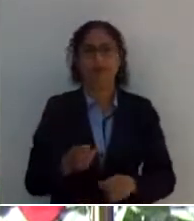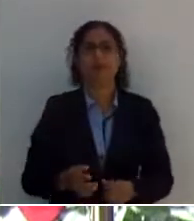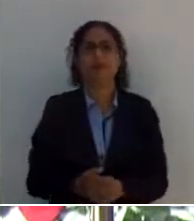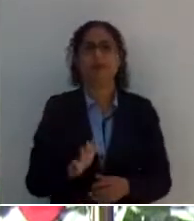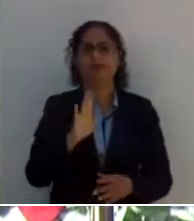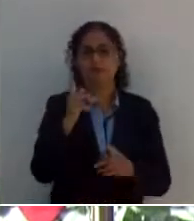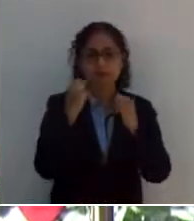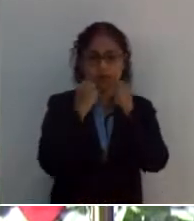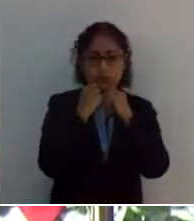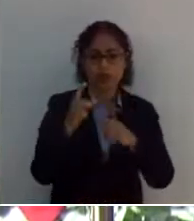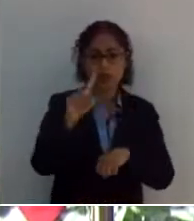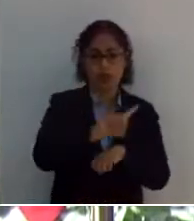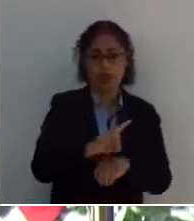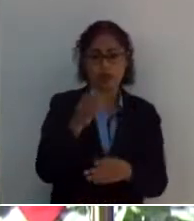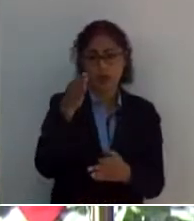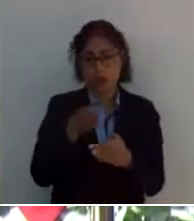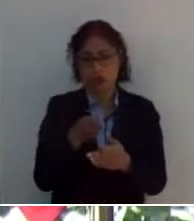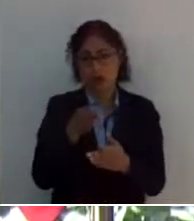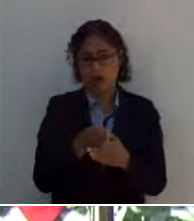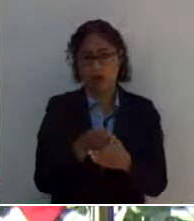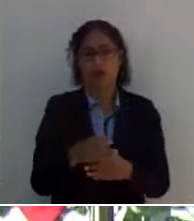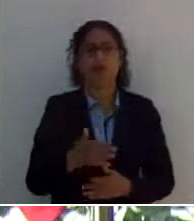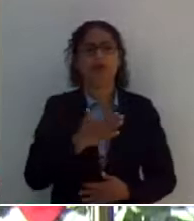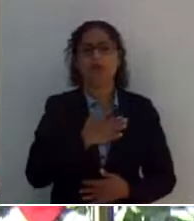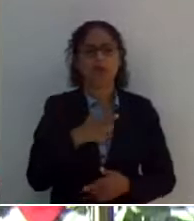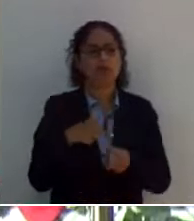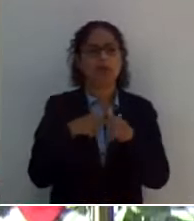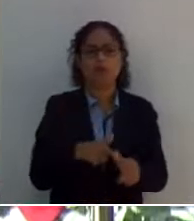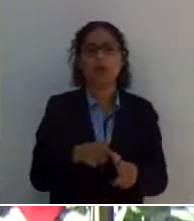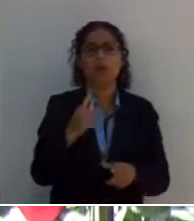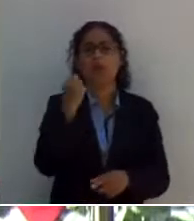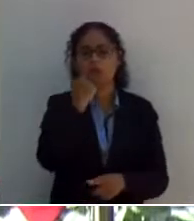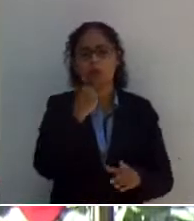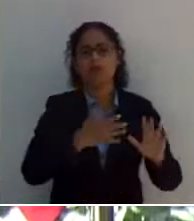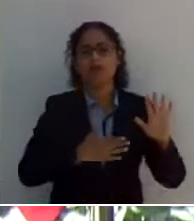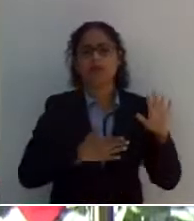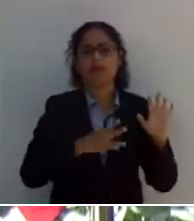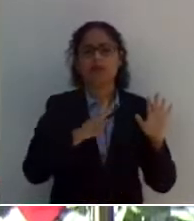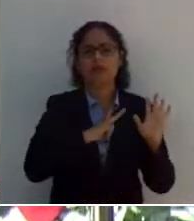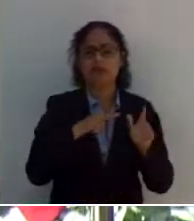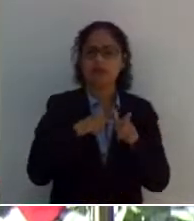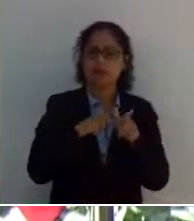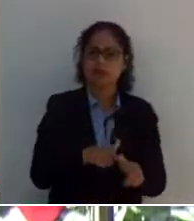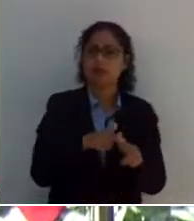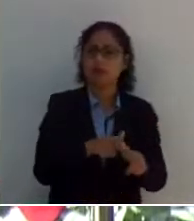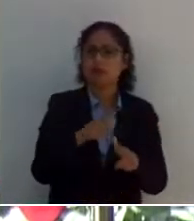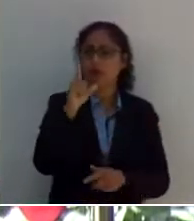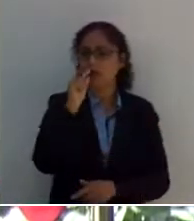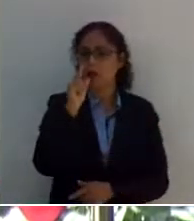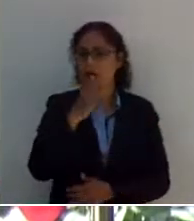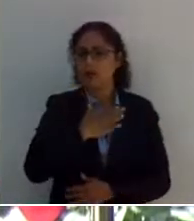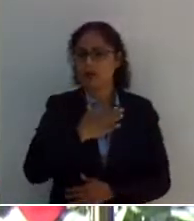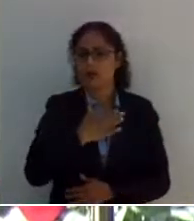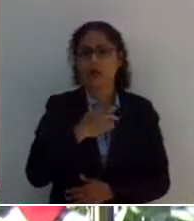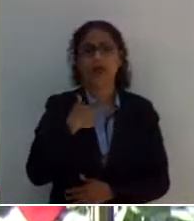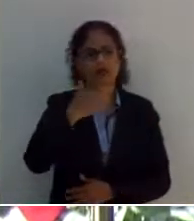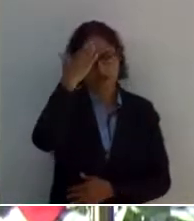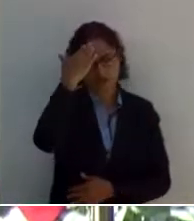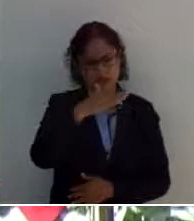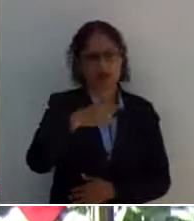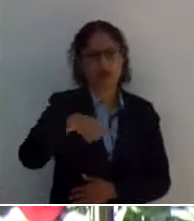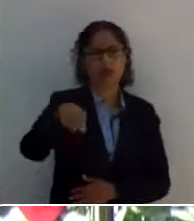A pesar de todo hoy, refrendo mi compromiso de seguir siendo agente de seguridad pública, porque sé que existe gente